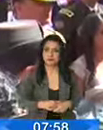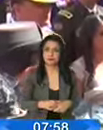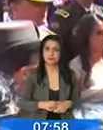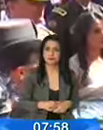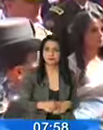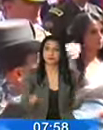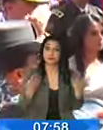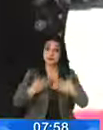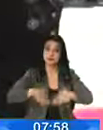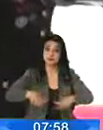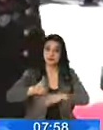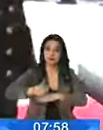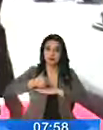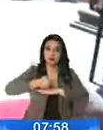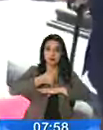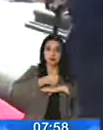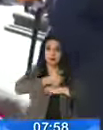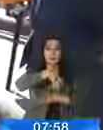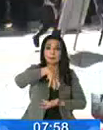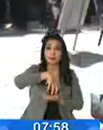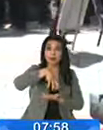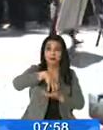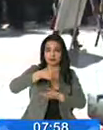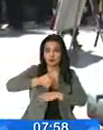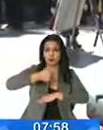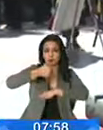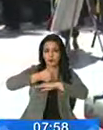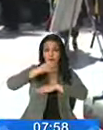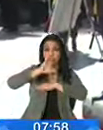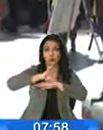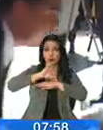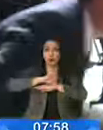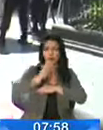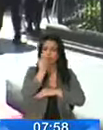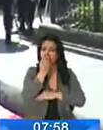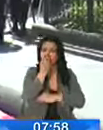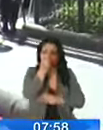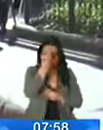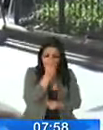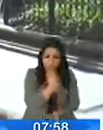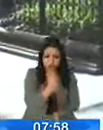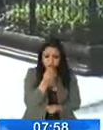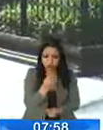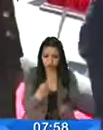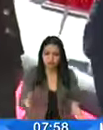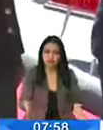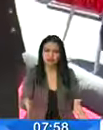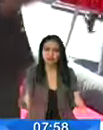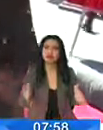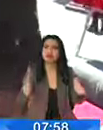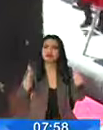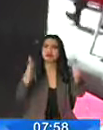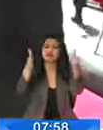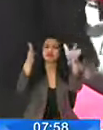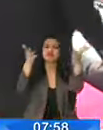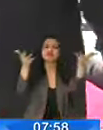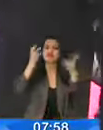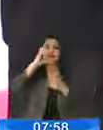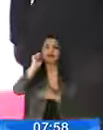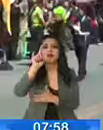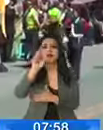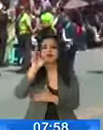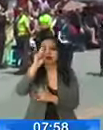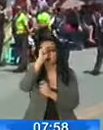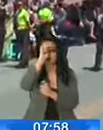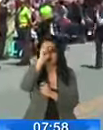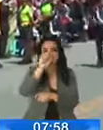Luego, autoridades de la provincia y nacionales realizaron la colocación de ofrendas florales al pie del monumento a Abdón Calderón.